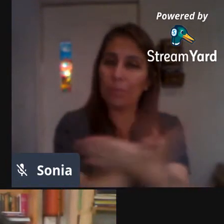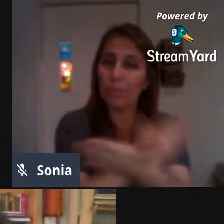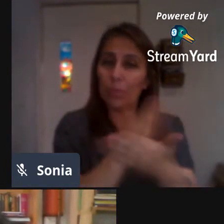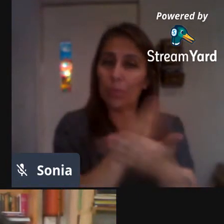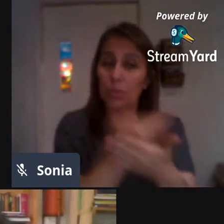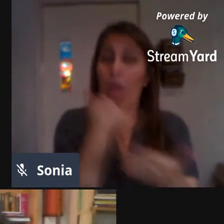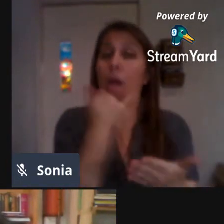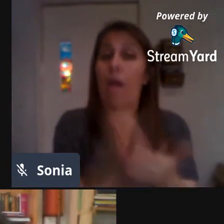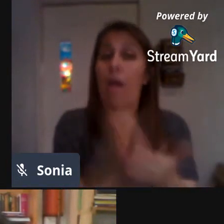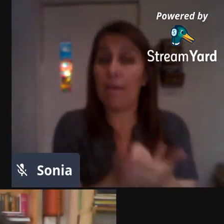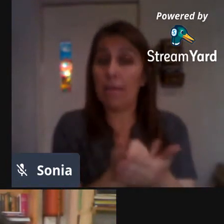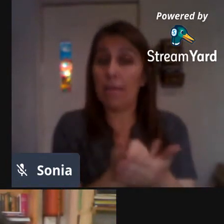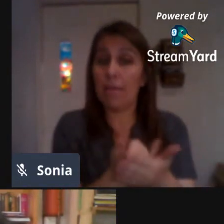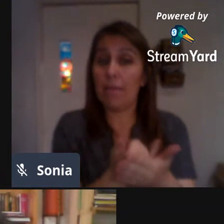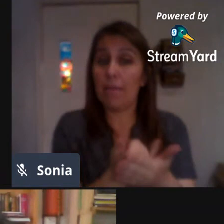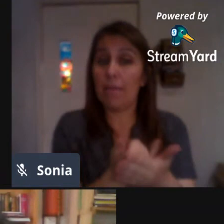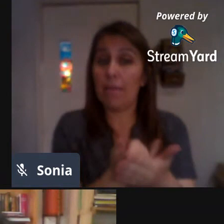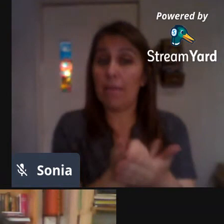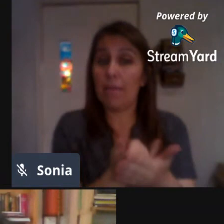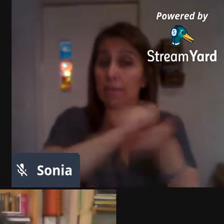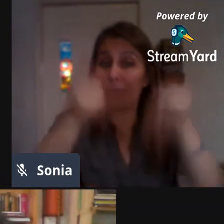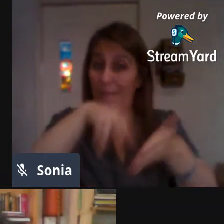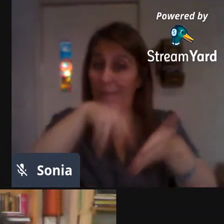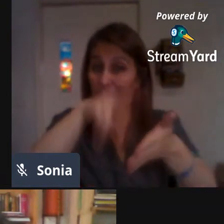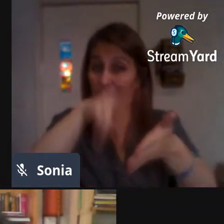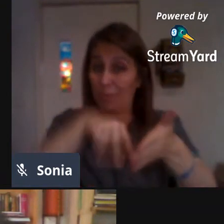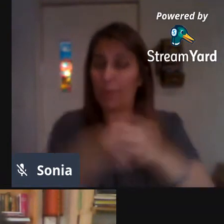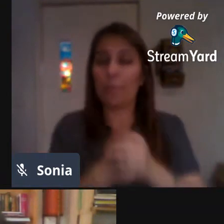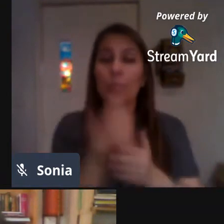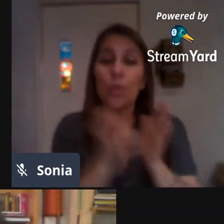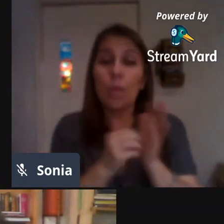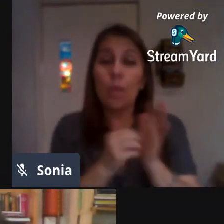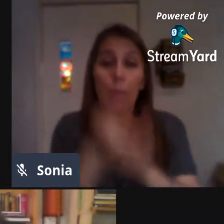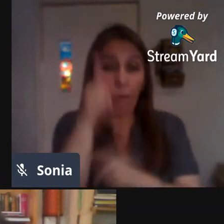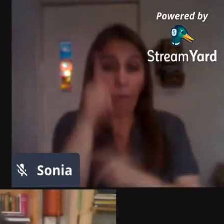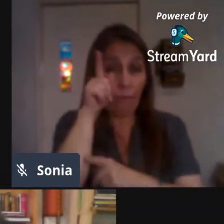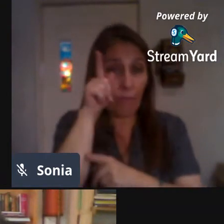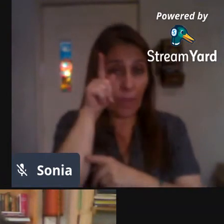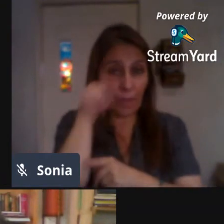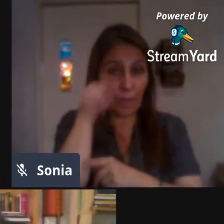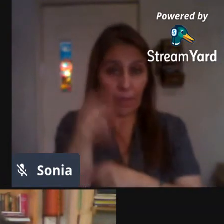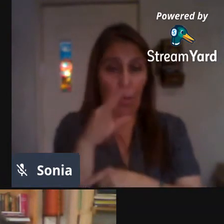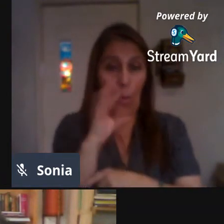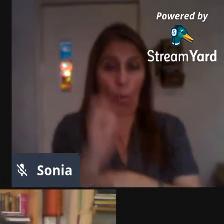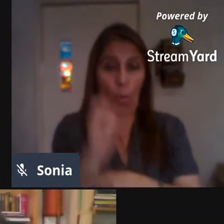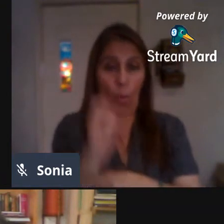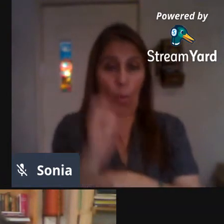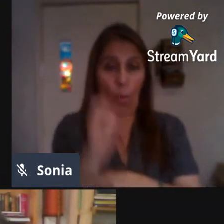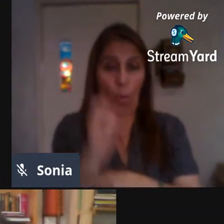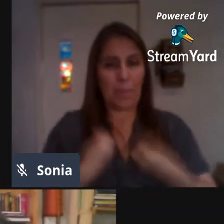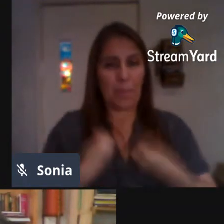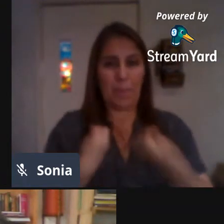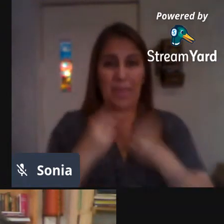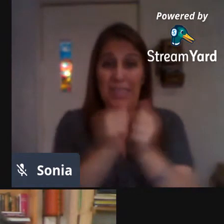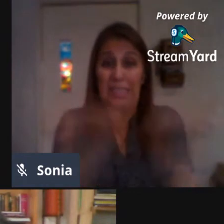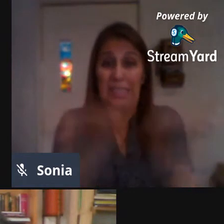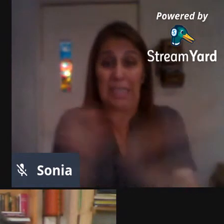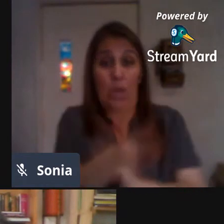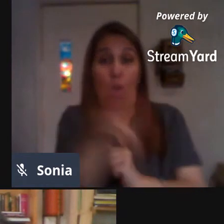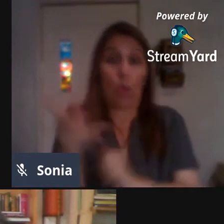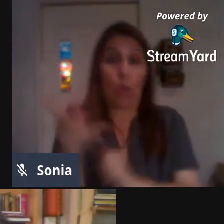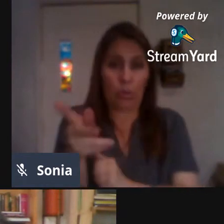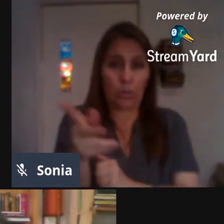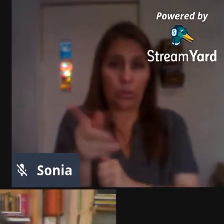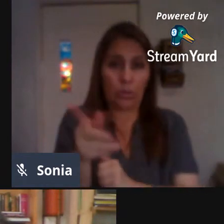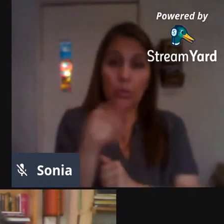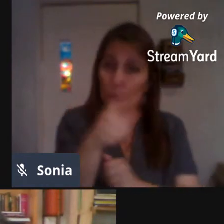lectura por ejemplo fer en tu trabajo de tu novela de vivir sin nosotros tú también retomas esa oralidad y esas otras